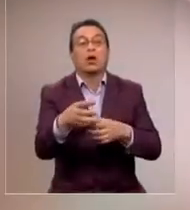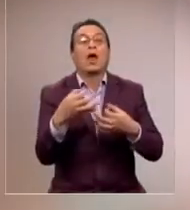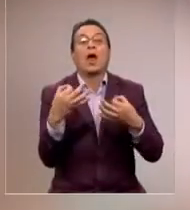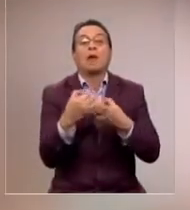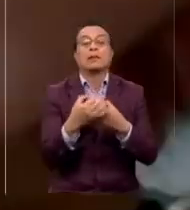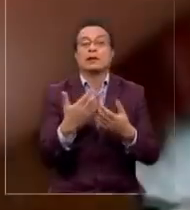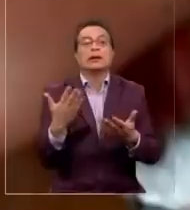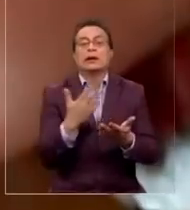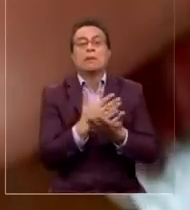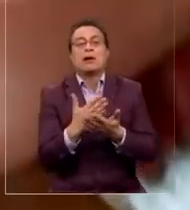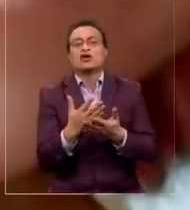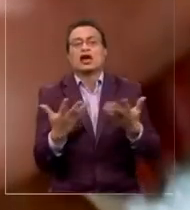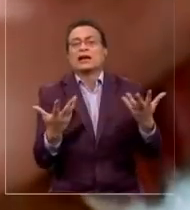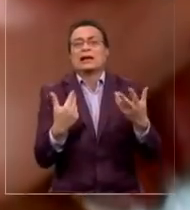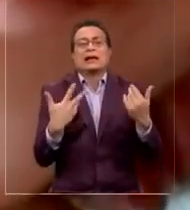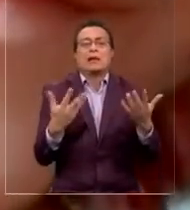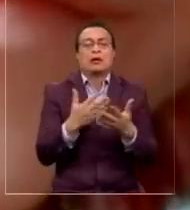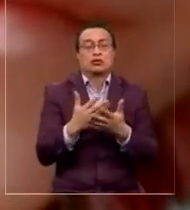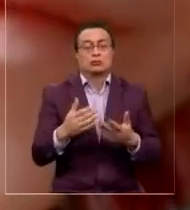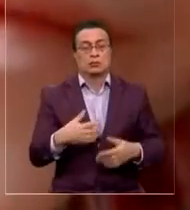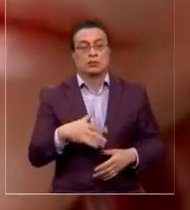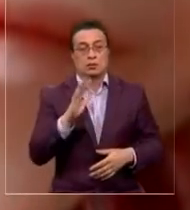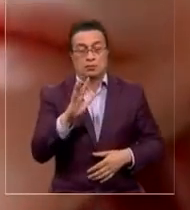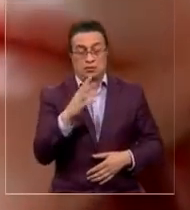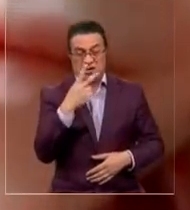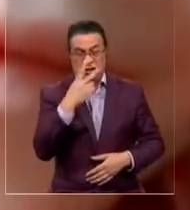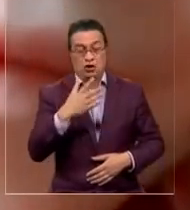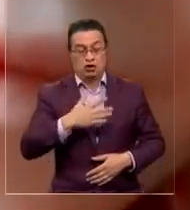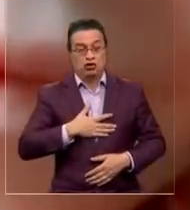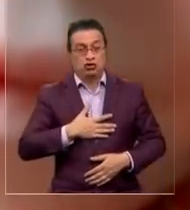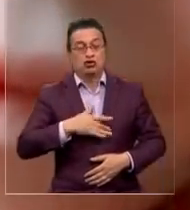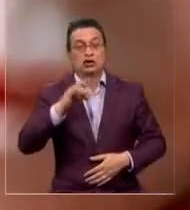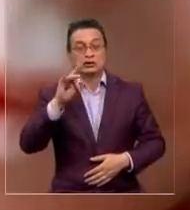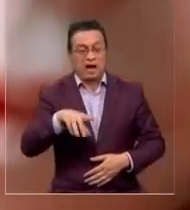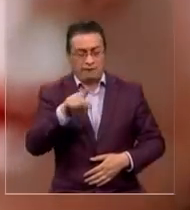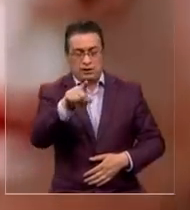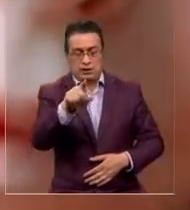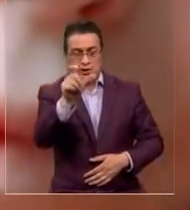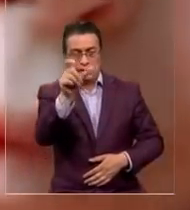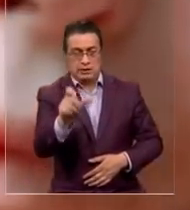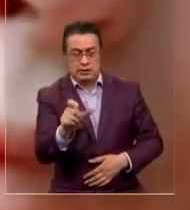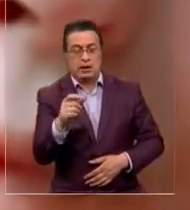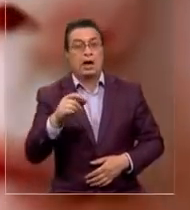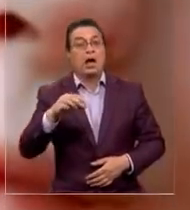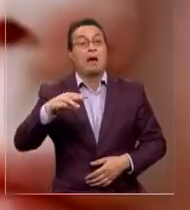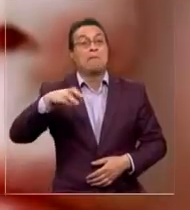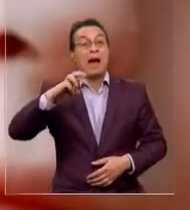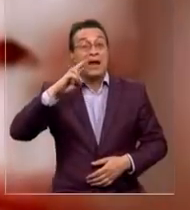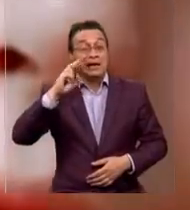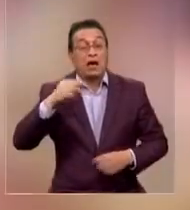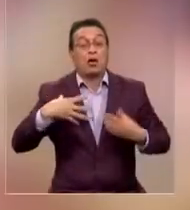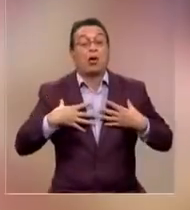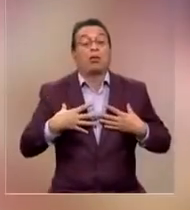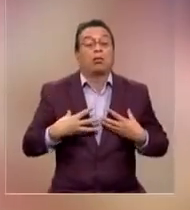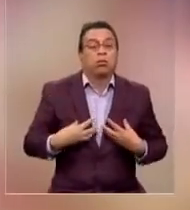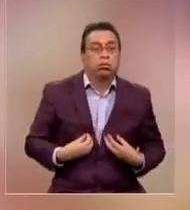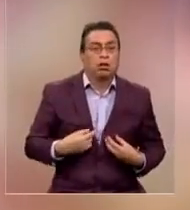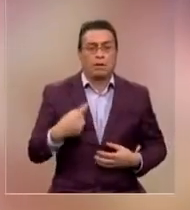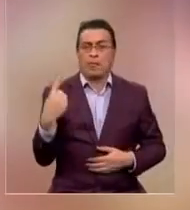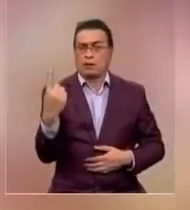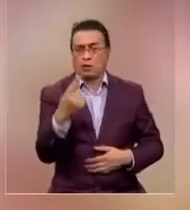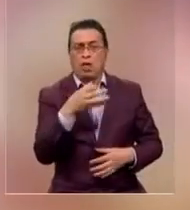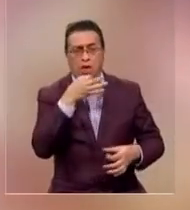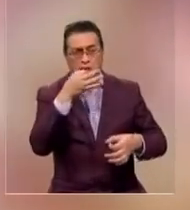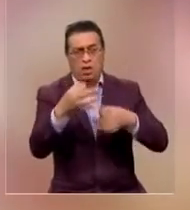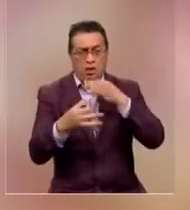fue, qué pasó, qué onda? Mira, yo sé que sí estaba decaída. De hecho, lo decía medio mundo.